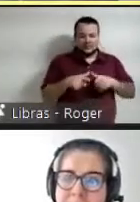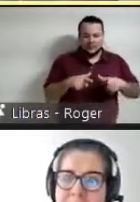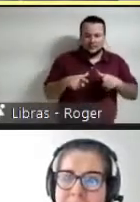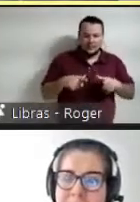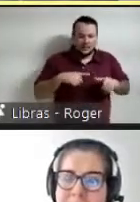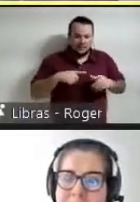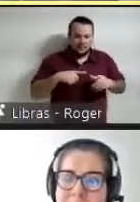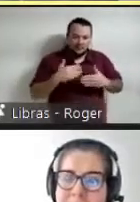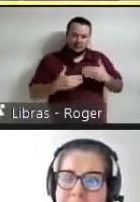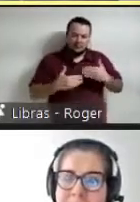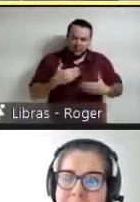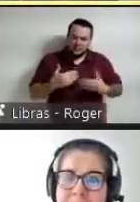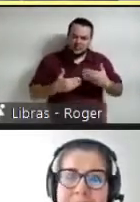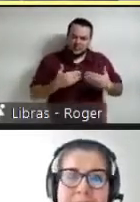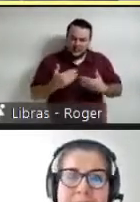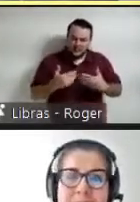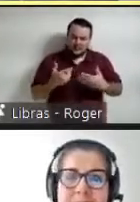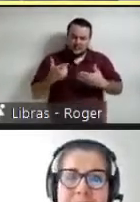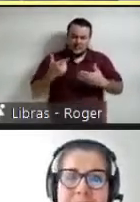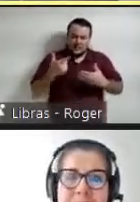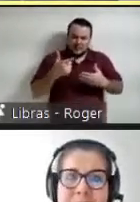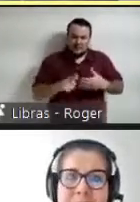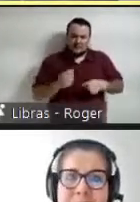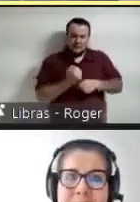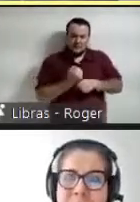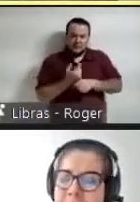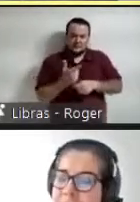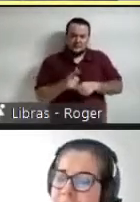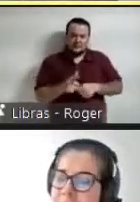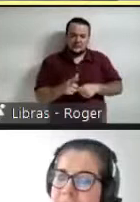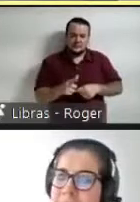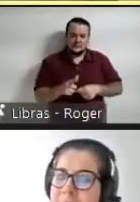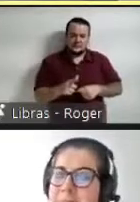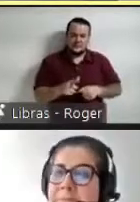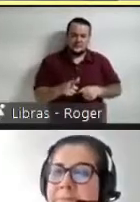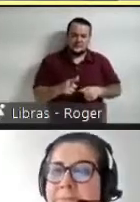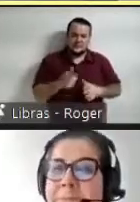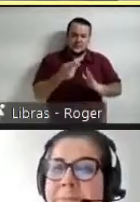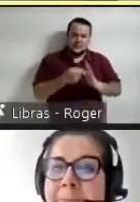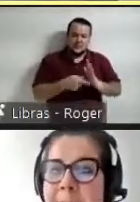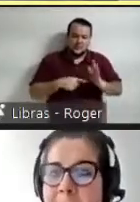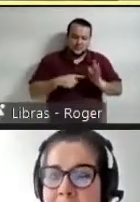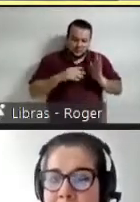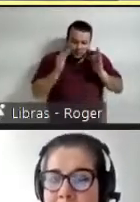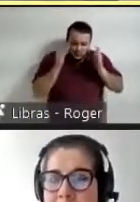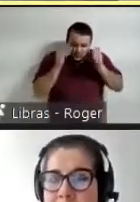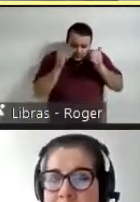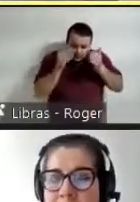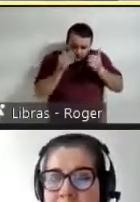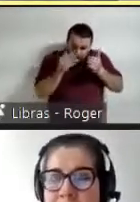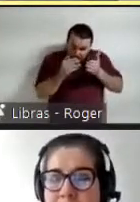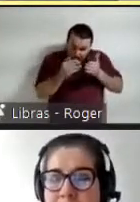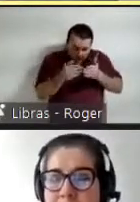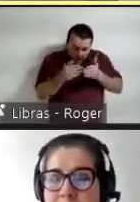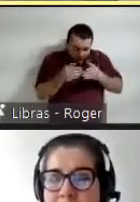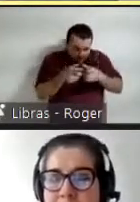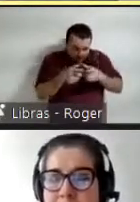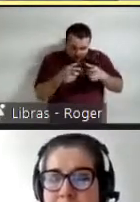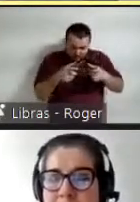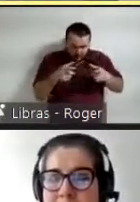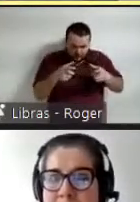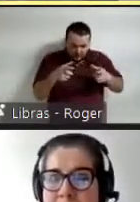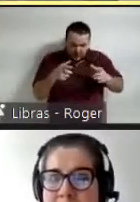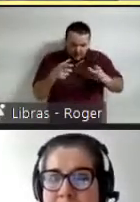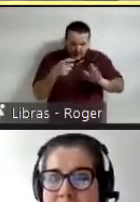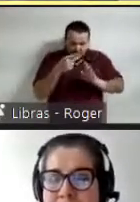podrían tener el proyecto se concentra la mayoría de los programas públicos en el nivel del suelo